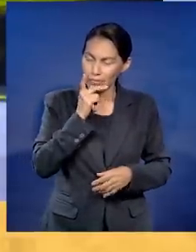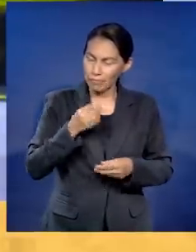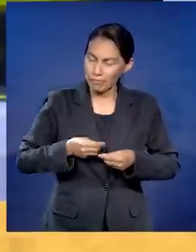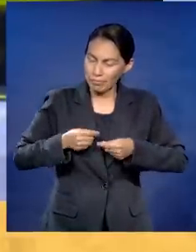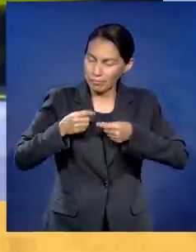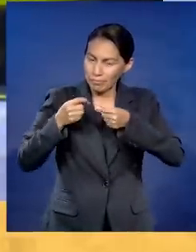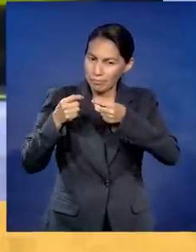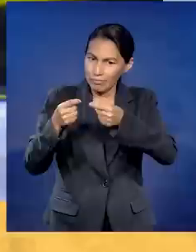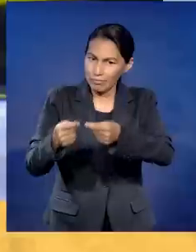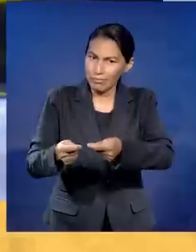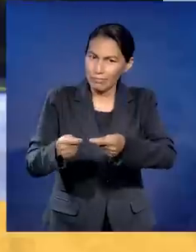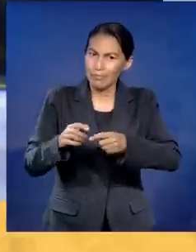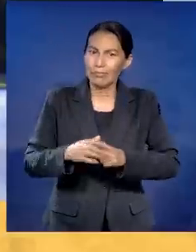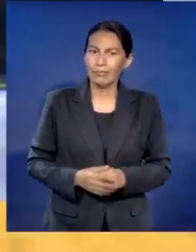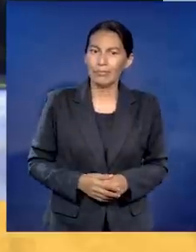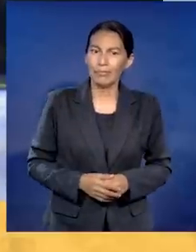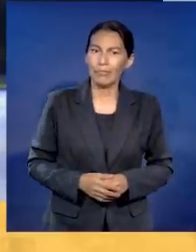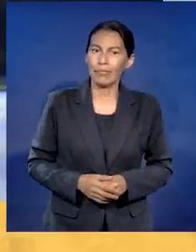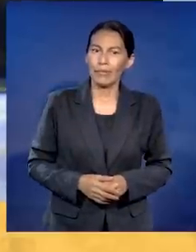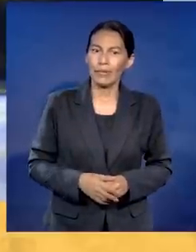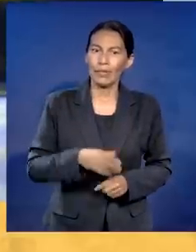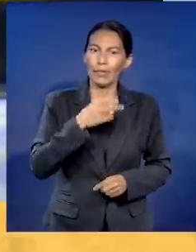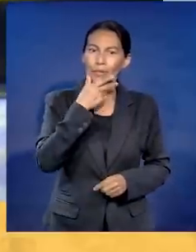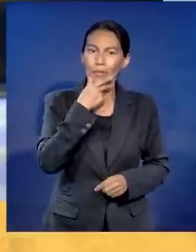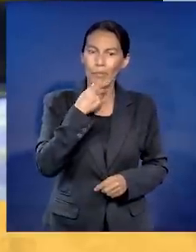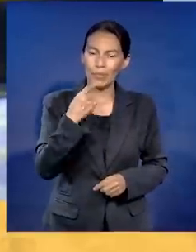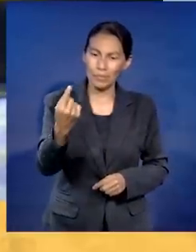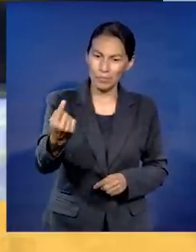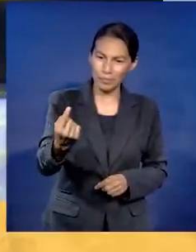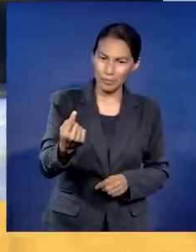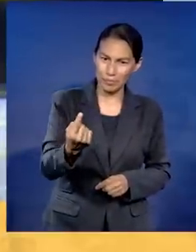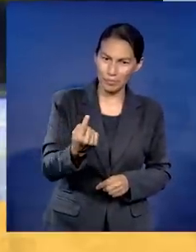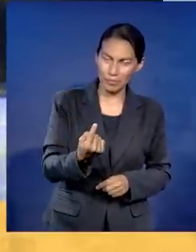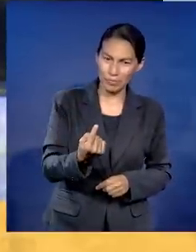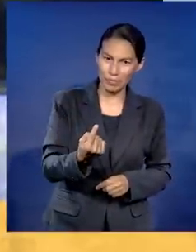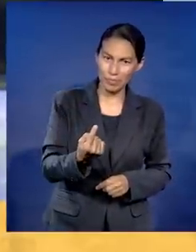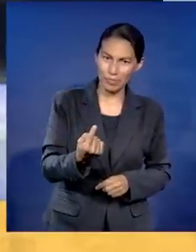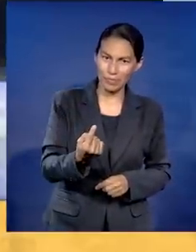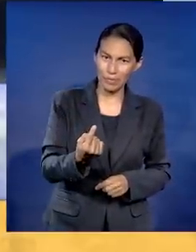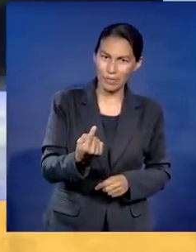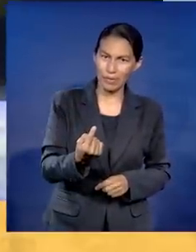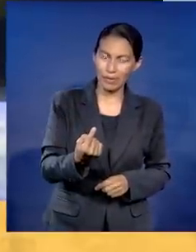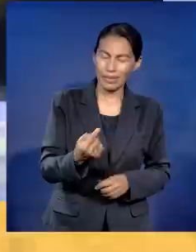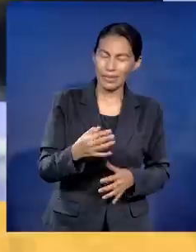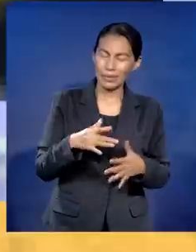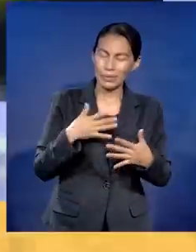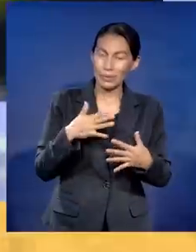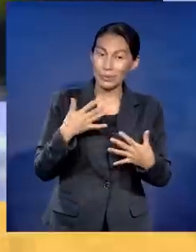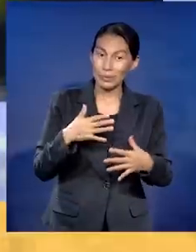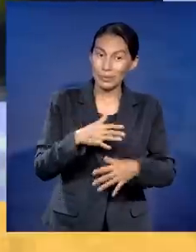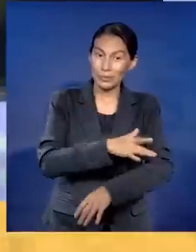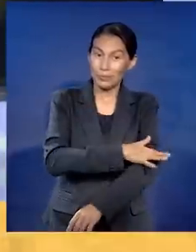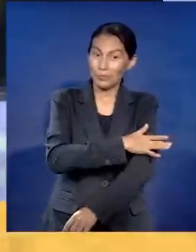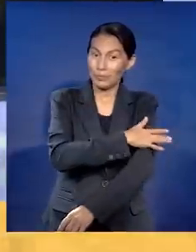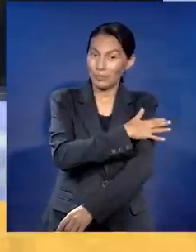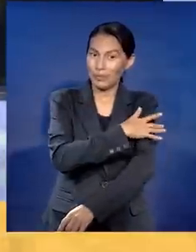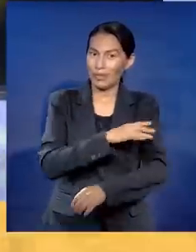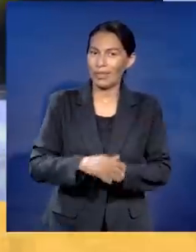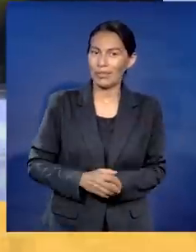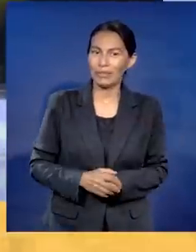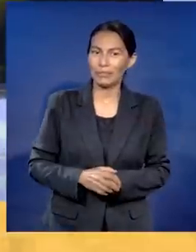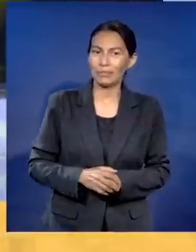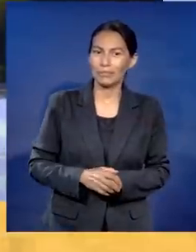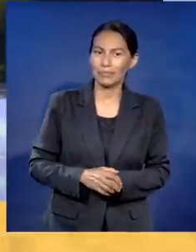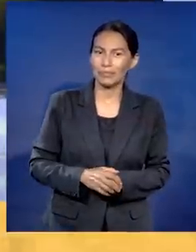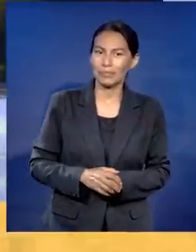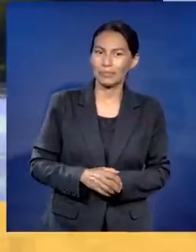yo, su padre, la entrego. Y luego el muchacho baja, vienen, La cosa se pone más emocionante en la